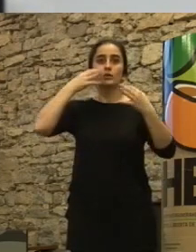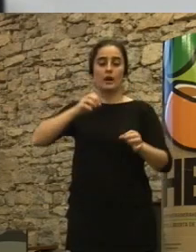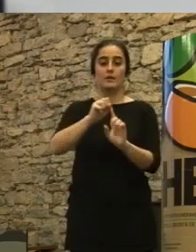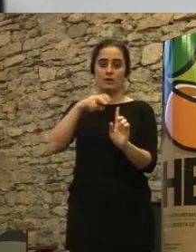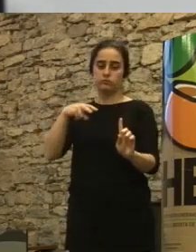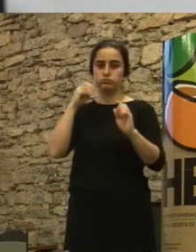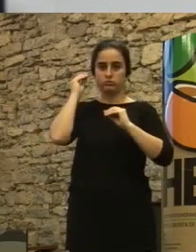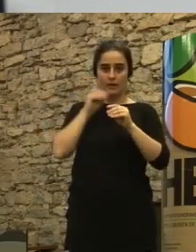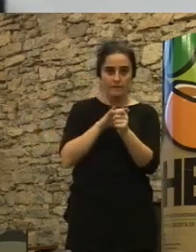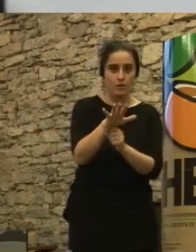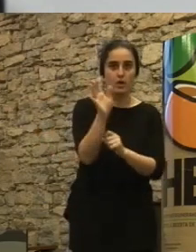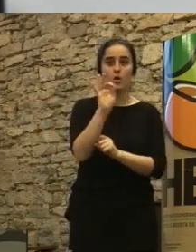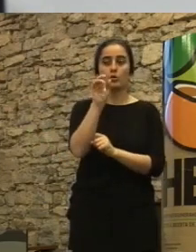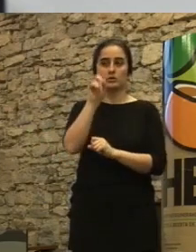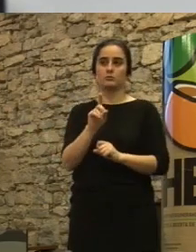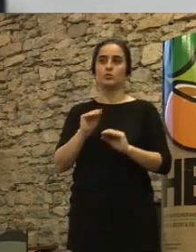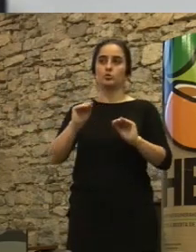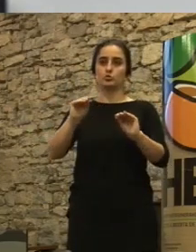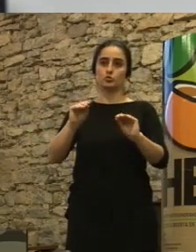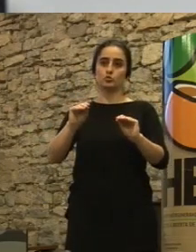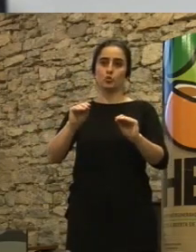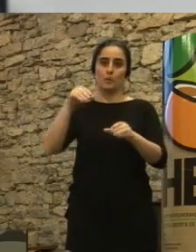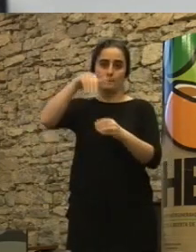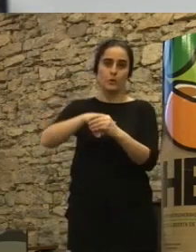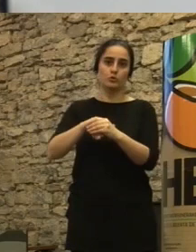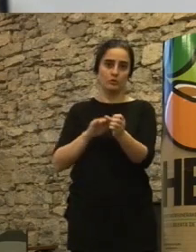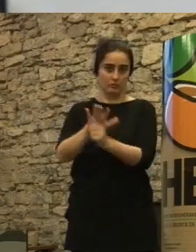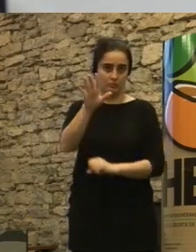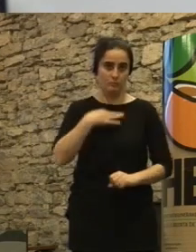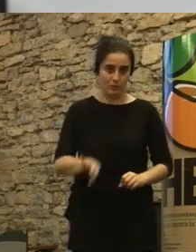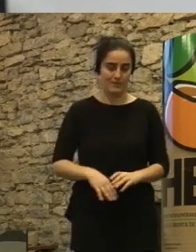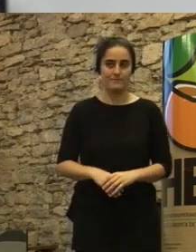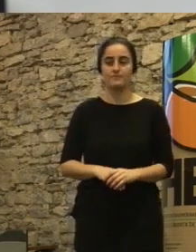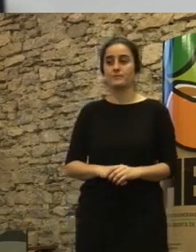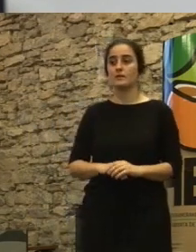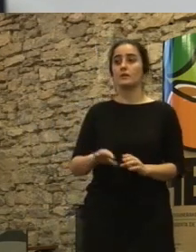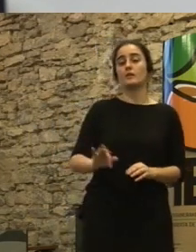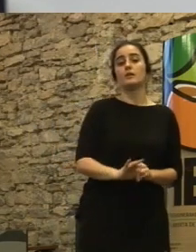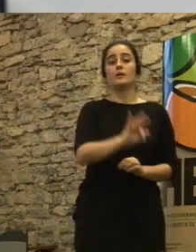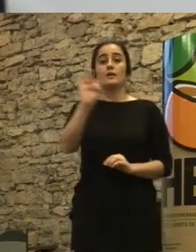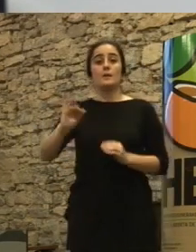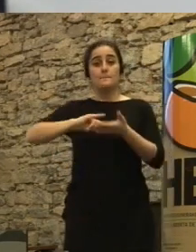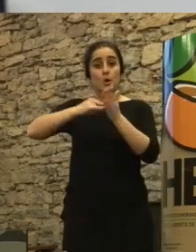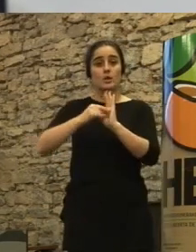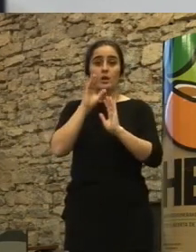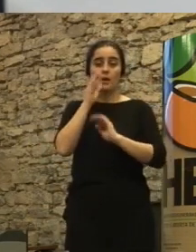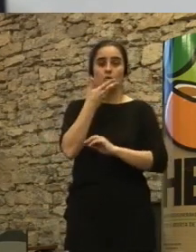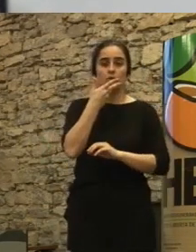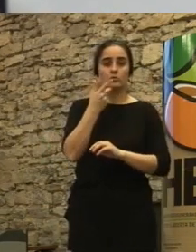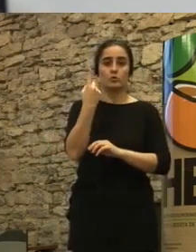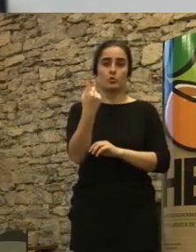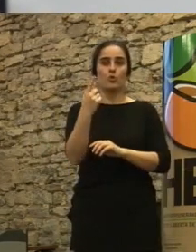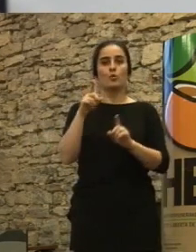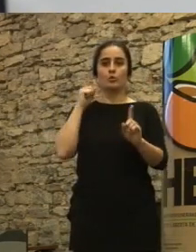realidad e incluso, yo diría, en su manera de votar. Bueno, el siguiente proyecto que vamos a conocer es un